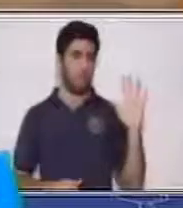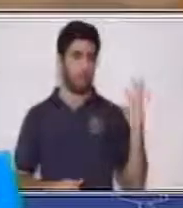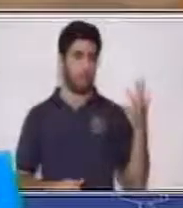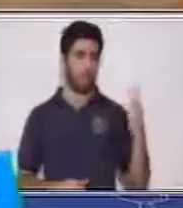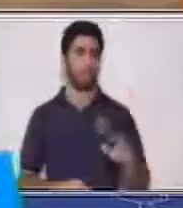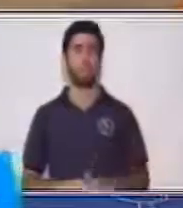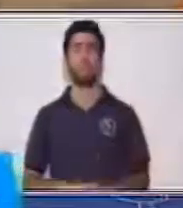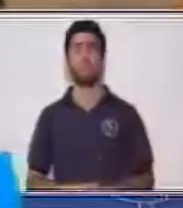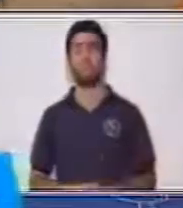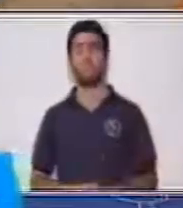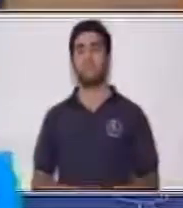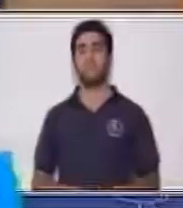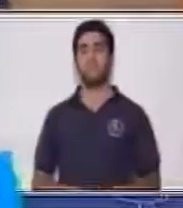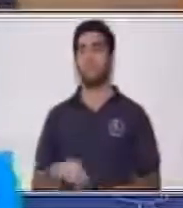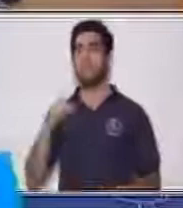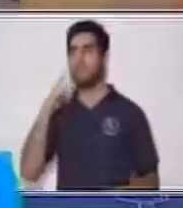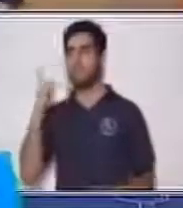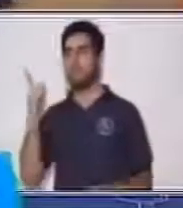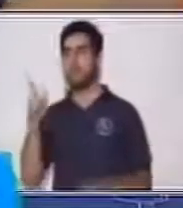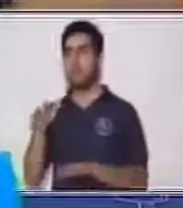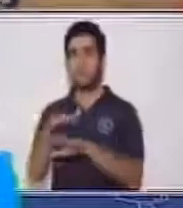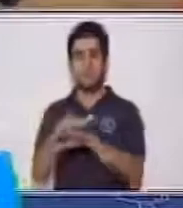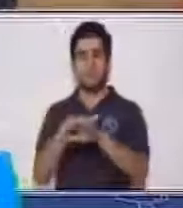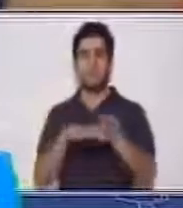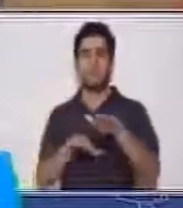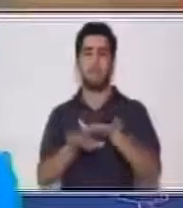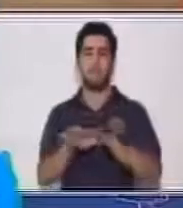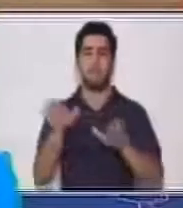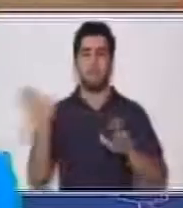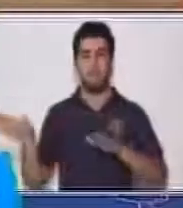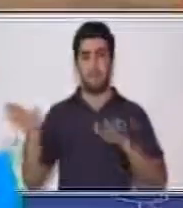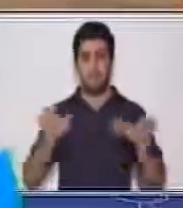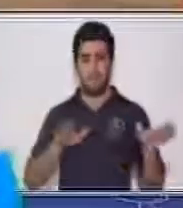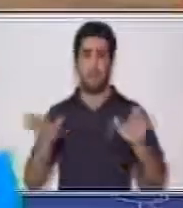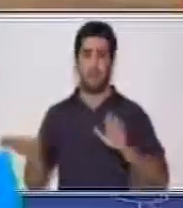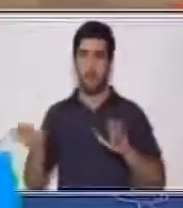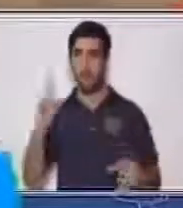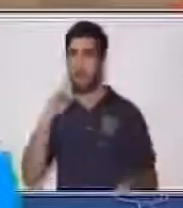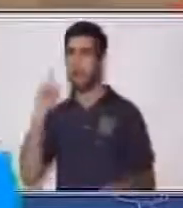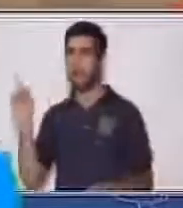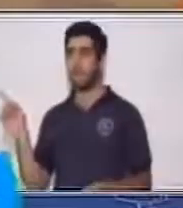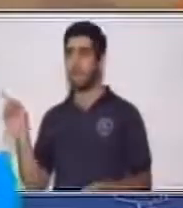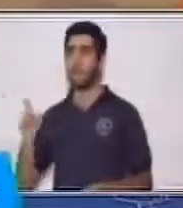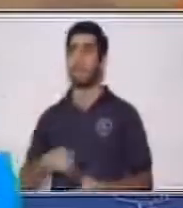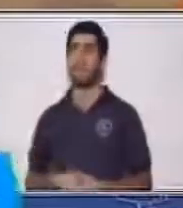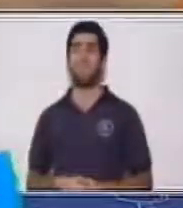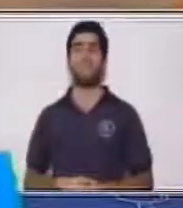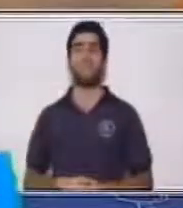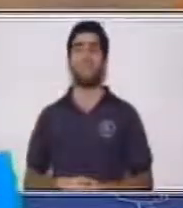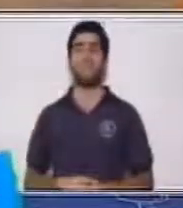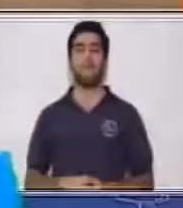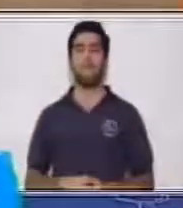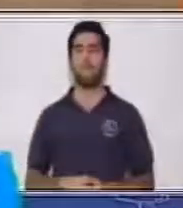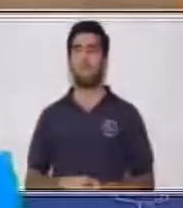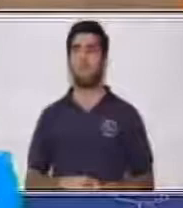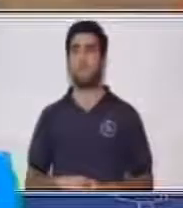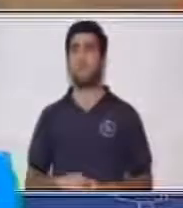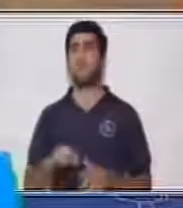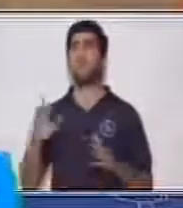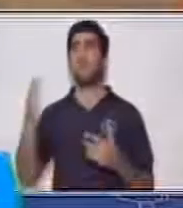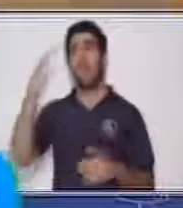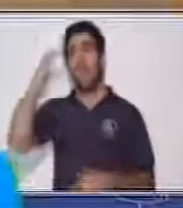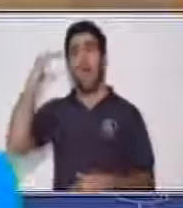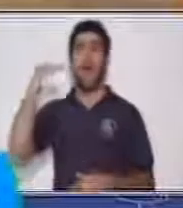acá, que ponía un piecito así, que ponía un piecito acá, que ponía